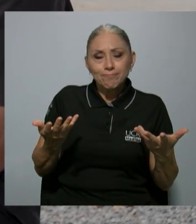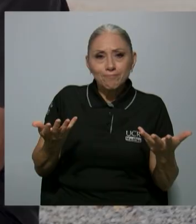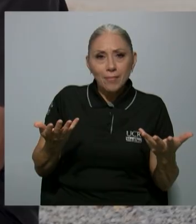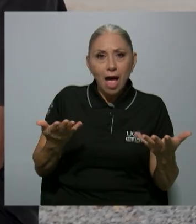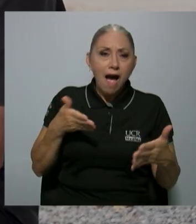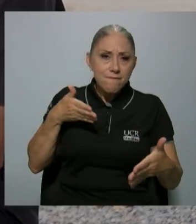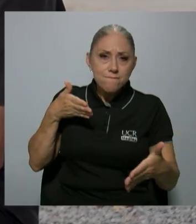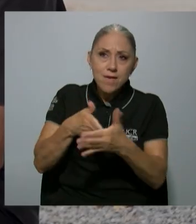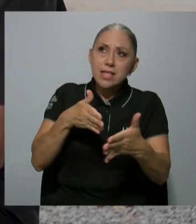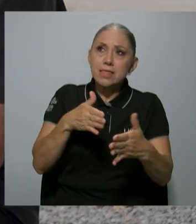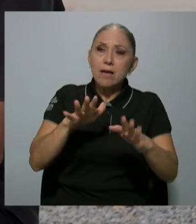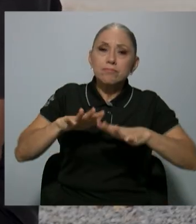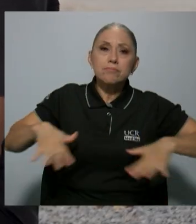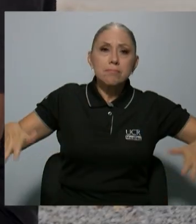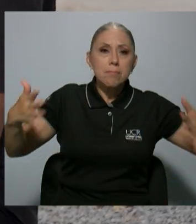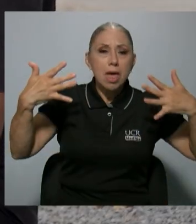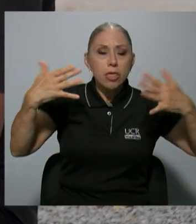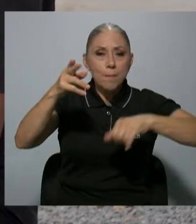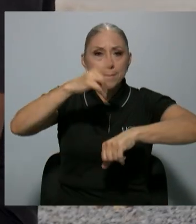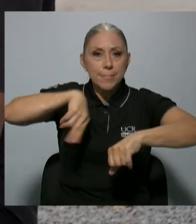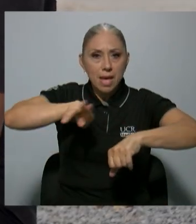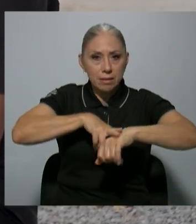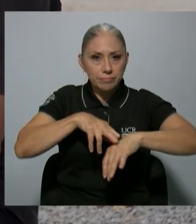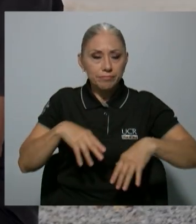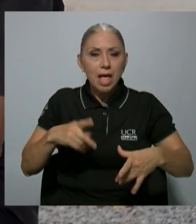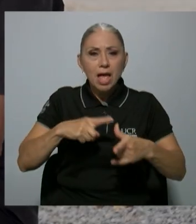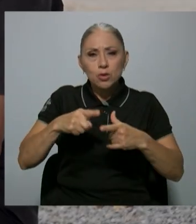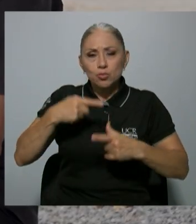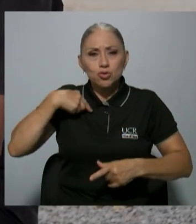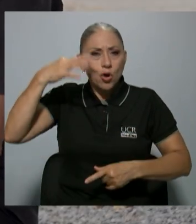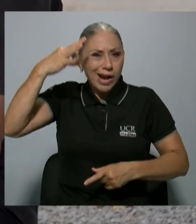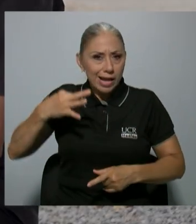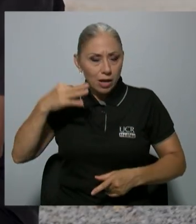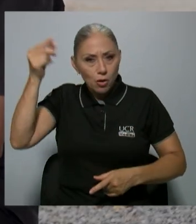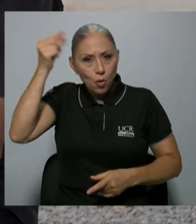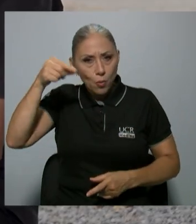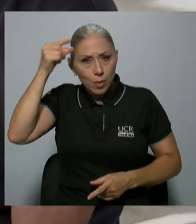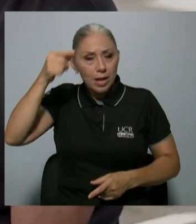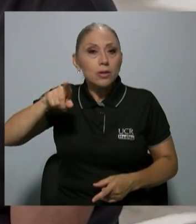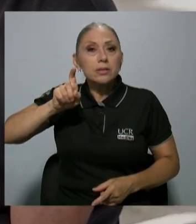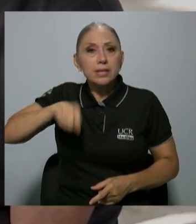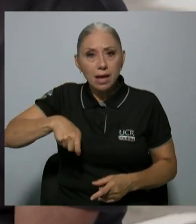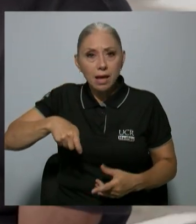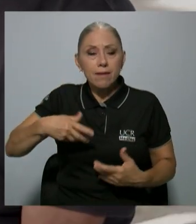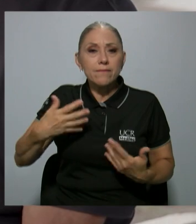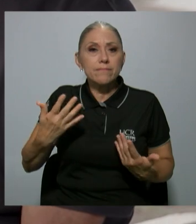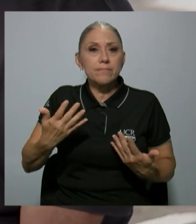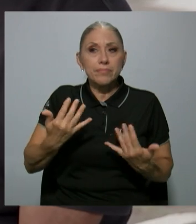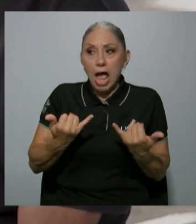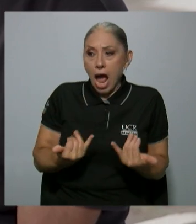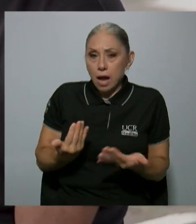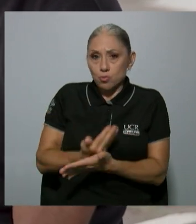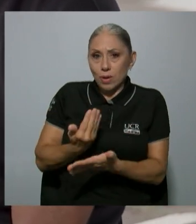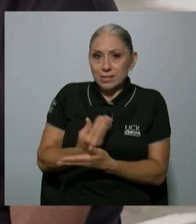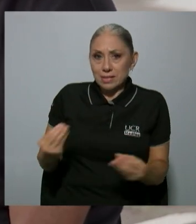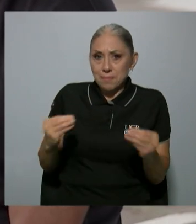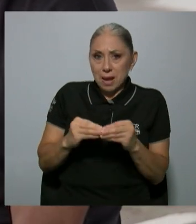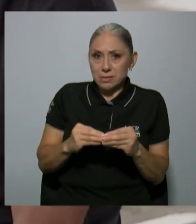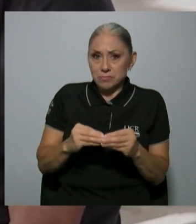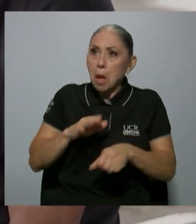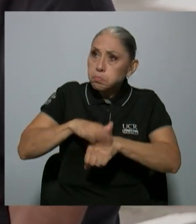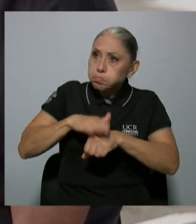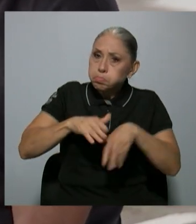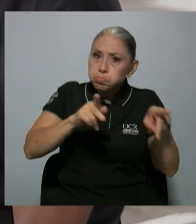afecta al medio ambiente. Entonces, yo creería que el gobierno debería de actualizarse un poco más y dejar que la gente